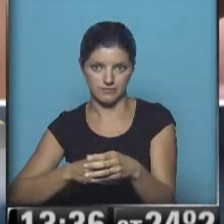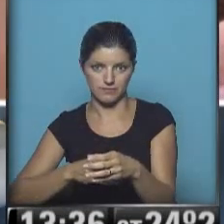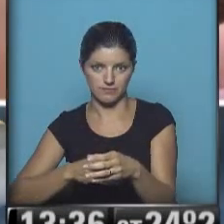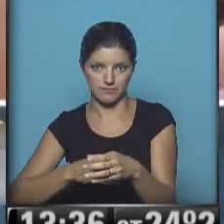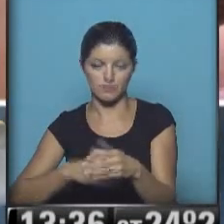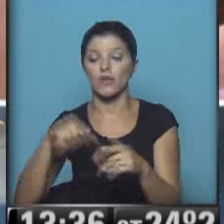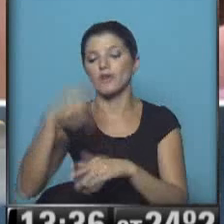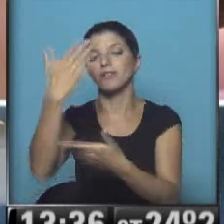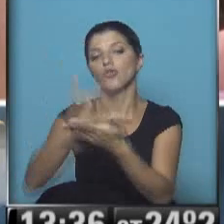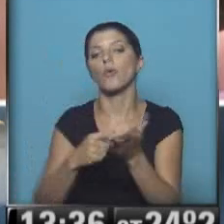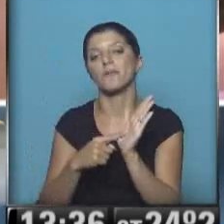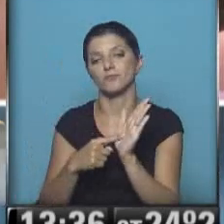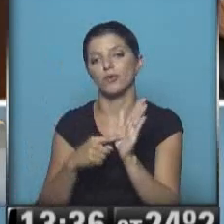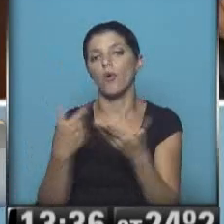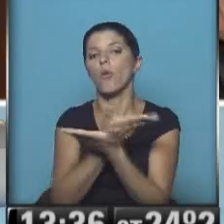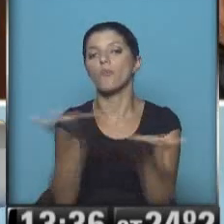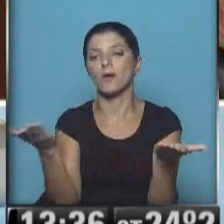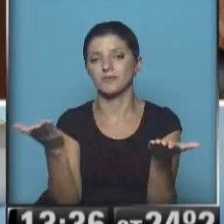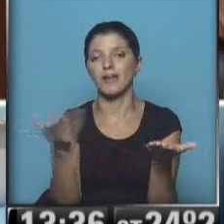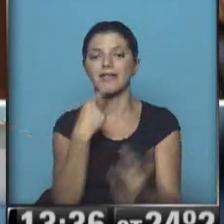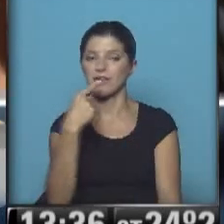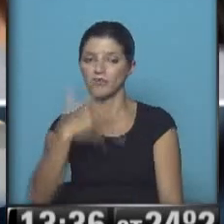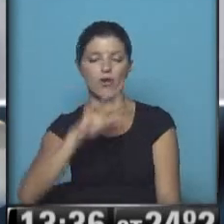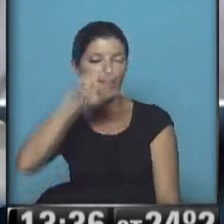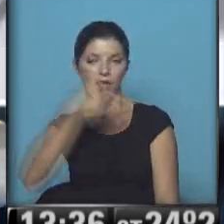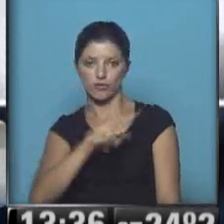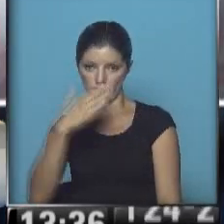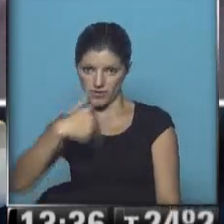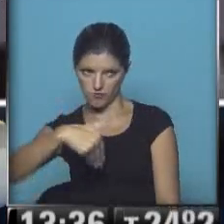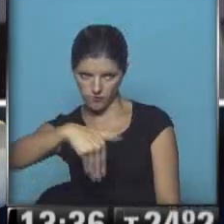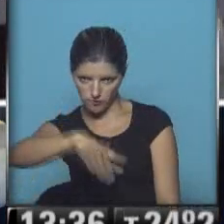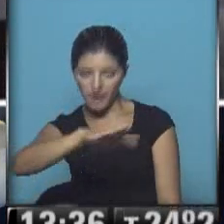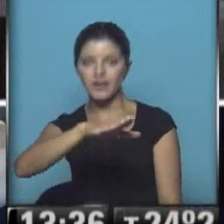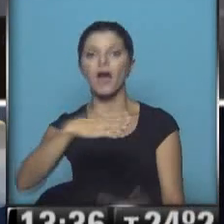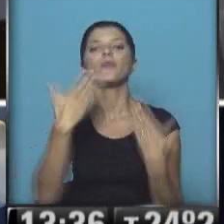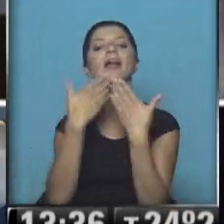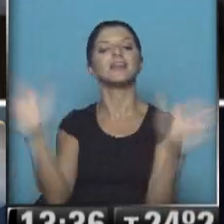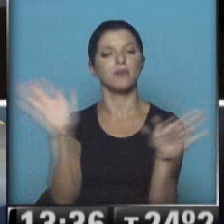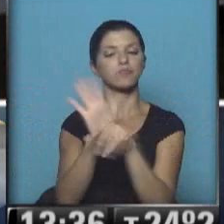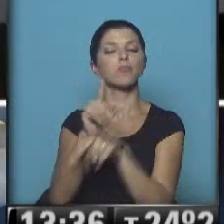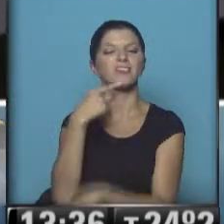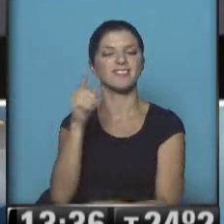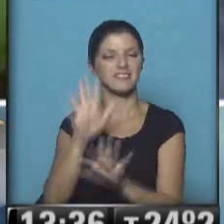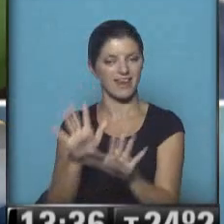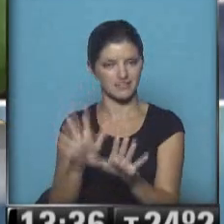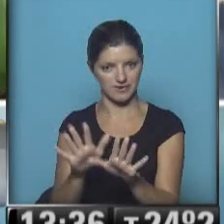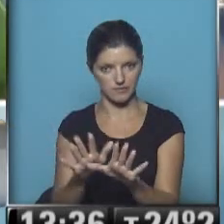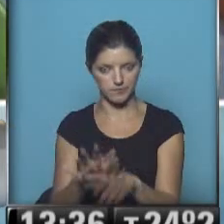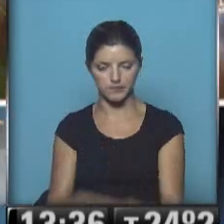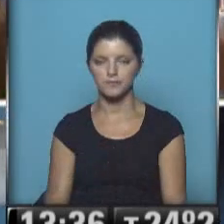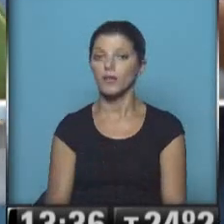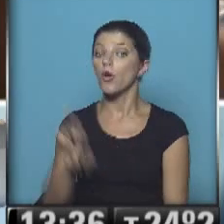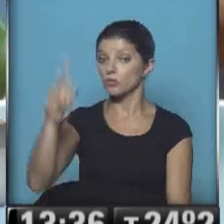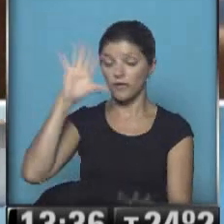documento se señalan como que no la dan como válida y van a a llamar unas elecciones realmente libres como las llaman ellos recordemos que